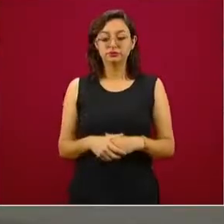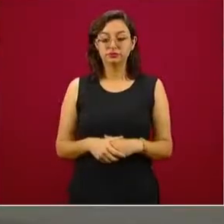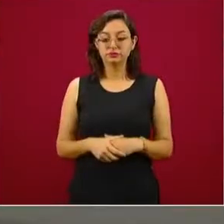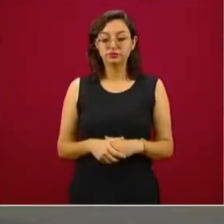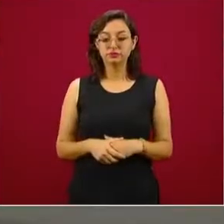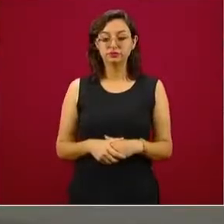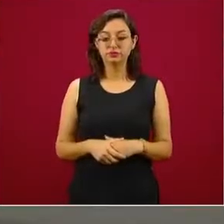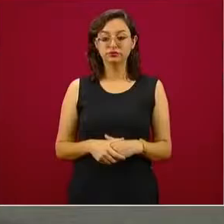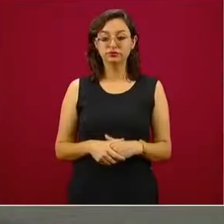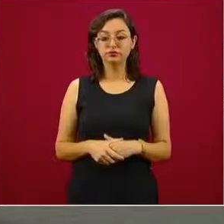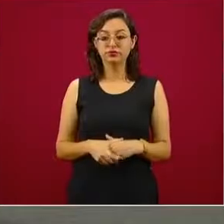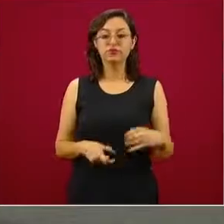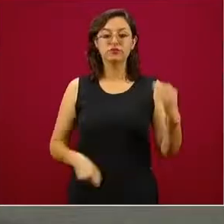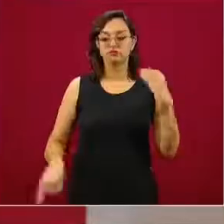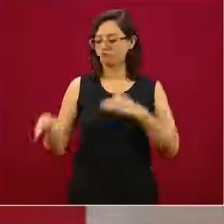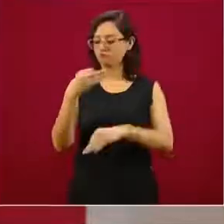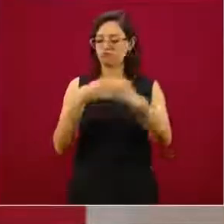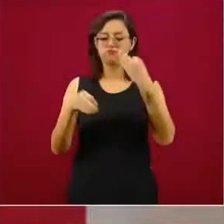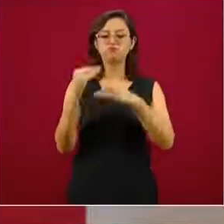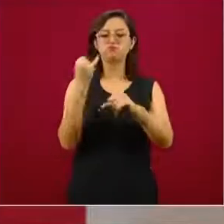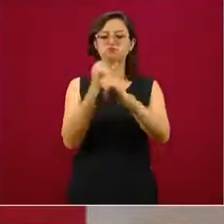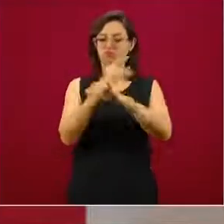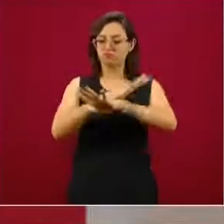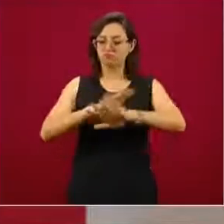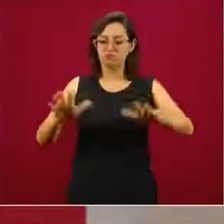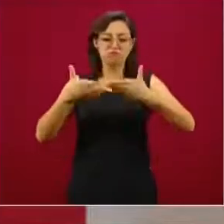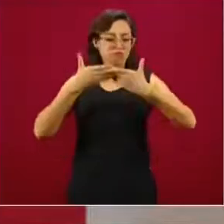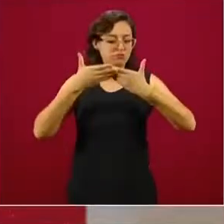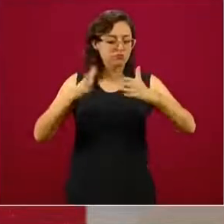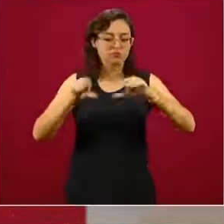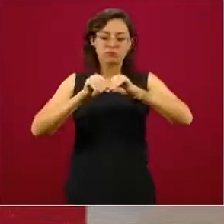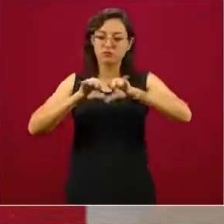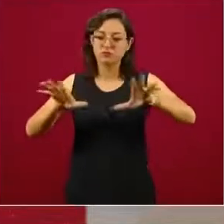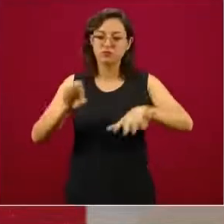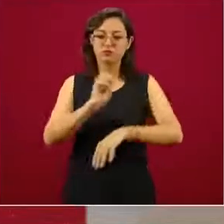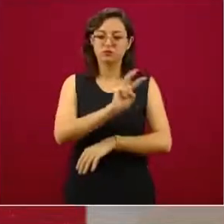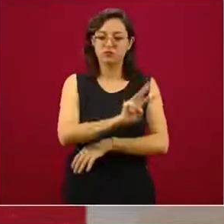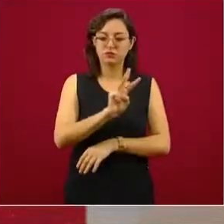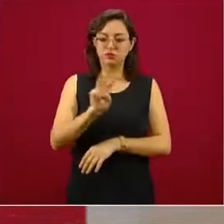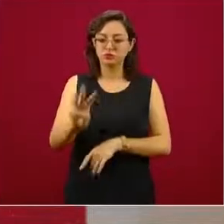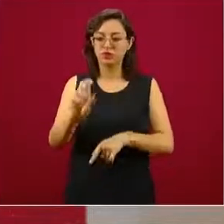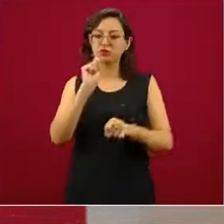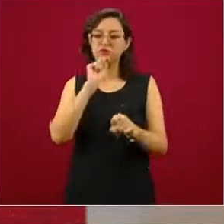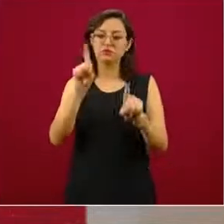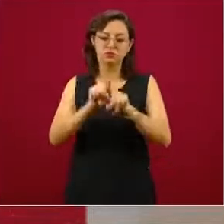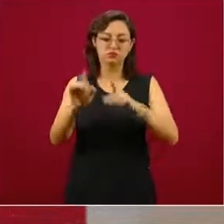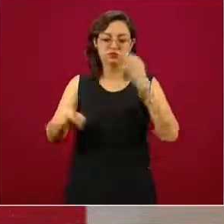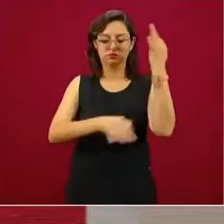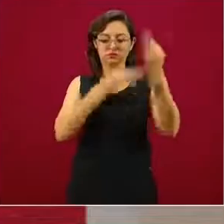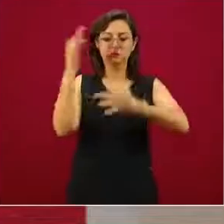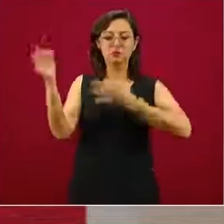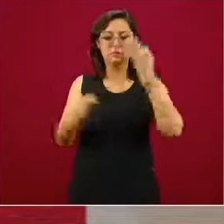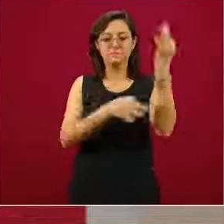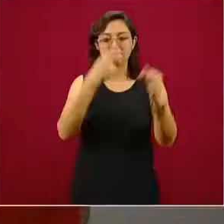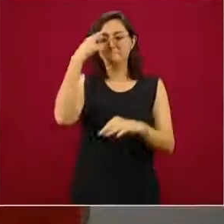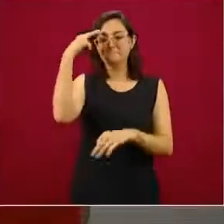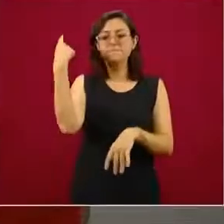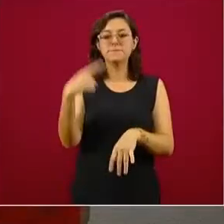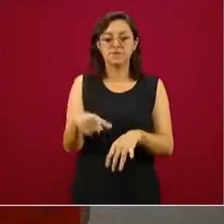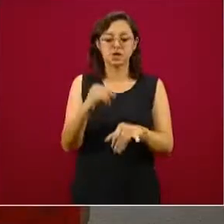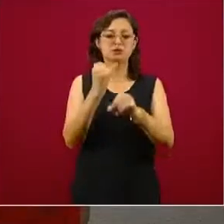Todo esto lo vamos a publicar tanto en nuestra página como en los medios para que esté